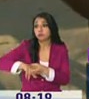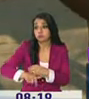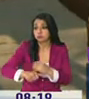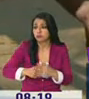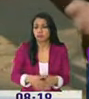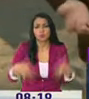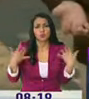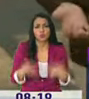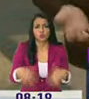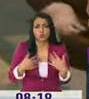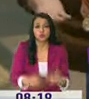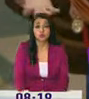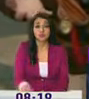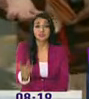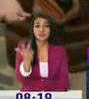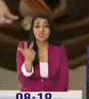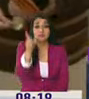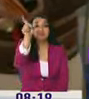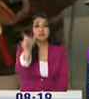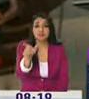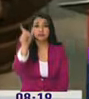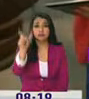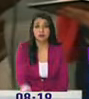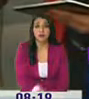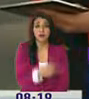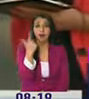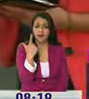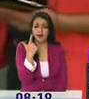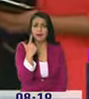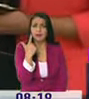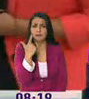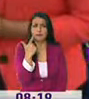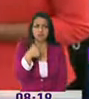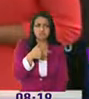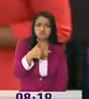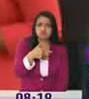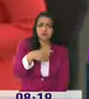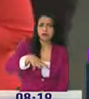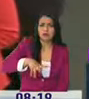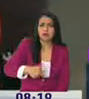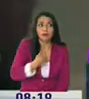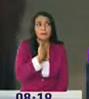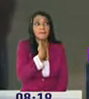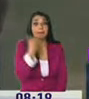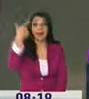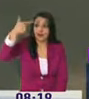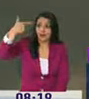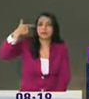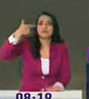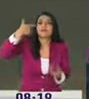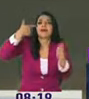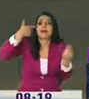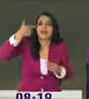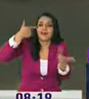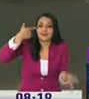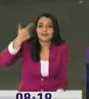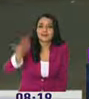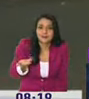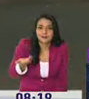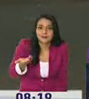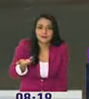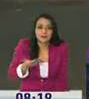fue terrible. Son tres tipos que vienen armados. Entonces, ante eso, nadie puede hacer nada porque inclusive